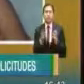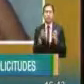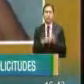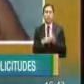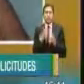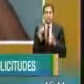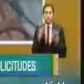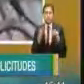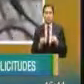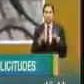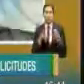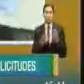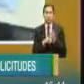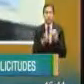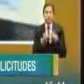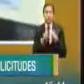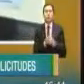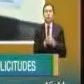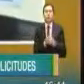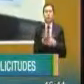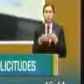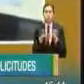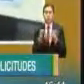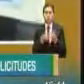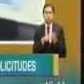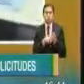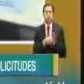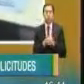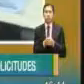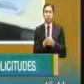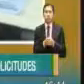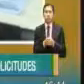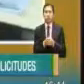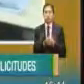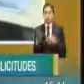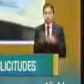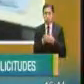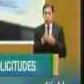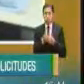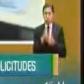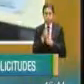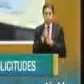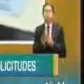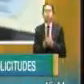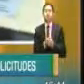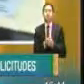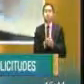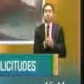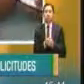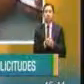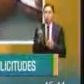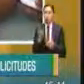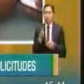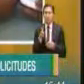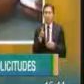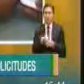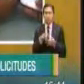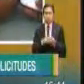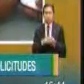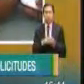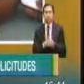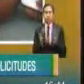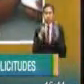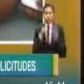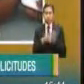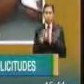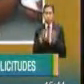Son requisitos básicos como tener en todo el día la documentación del medio de comunicación para poder prestar